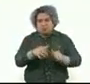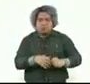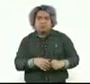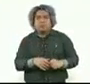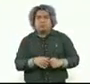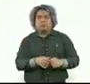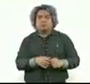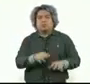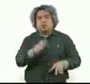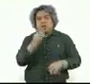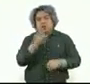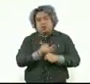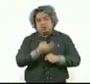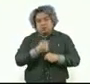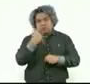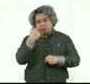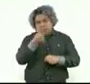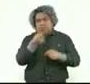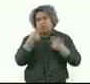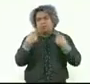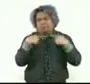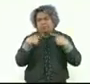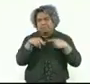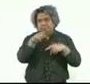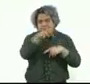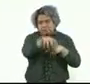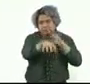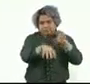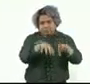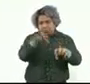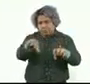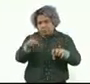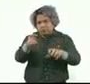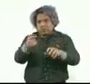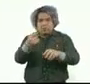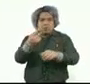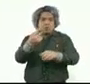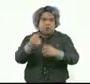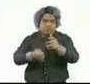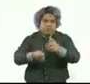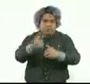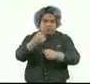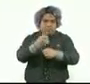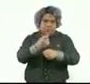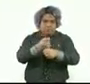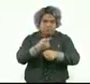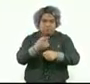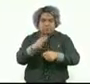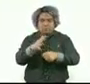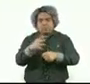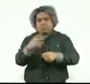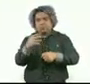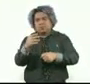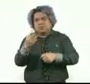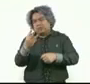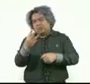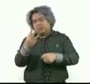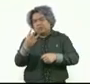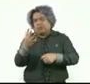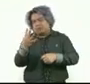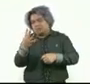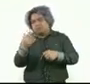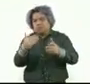sedes de vacunación es personas que van por primera dosis, entre 3 y 4 mil al día, más o